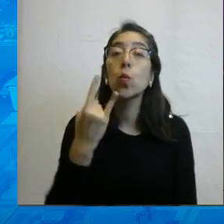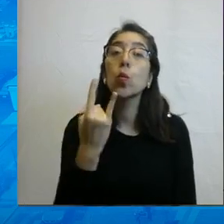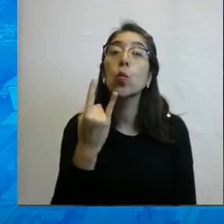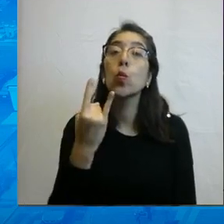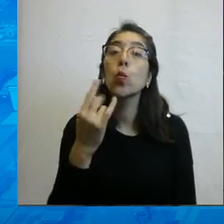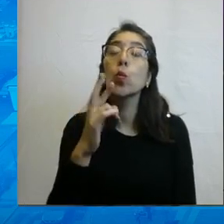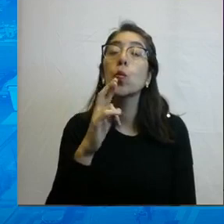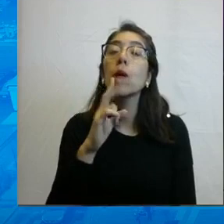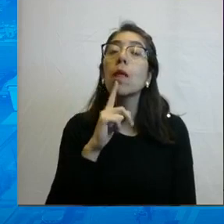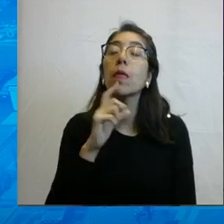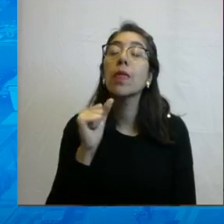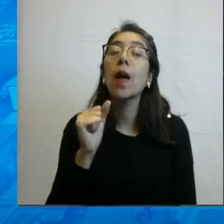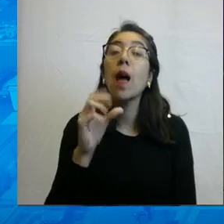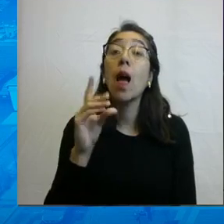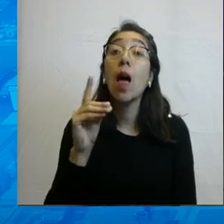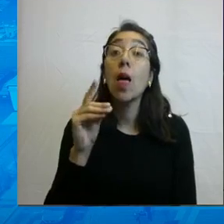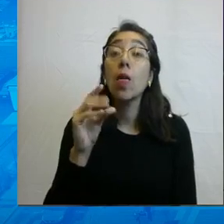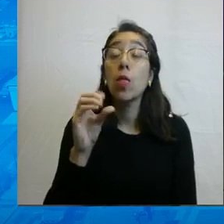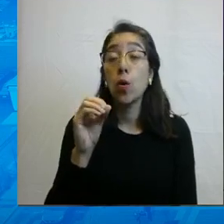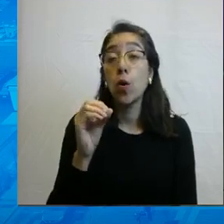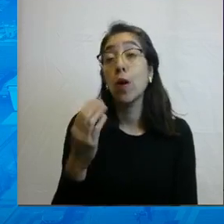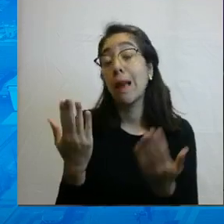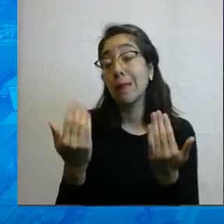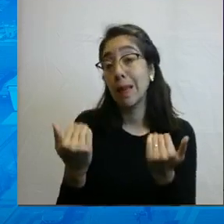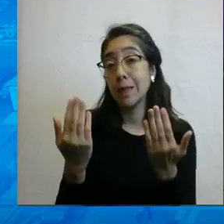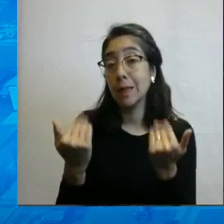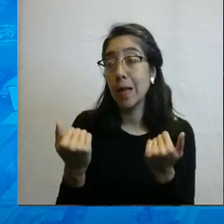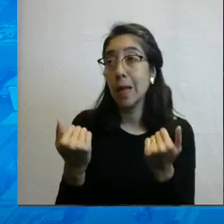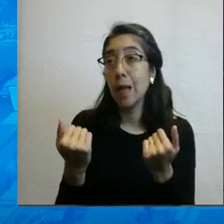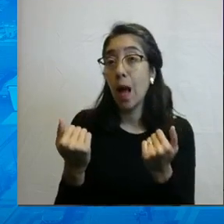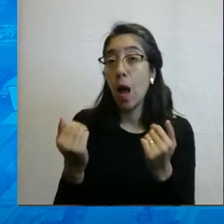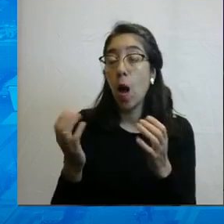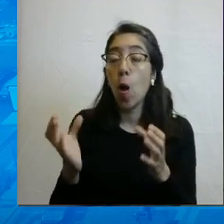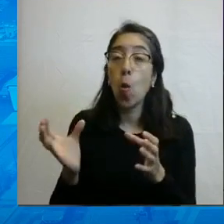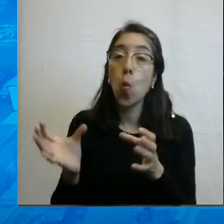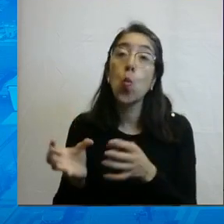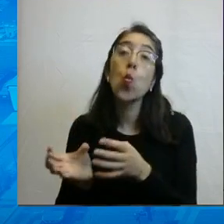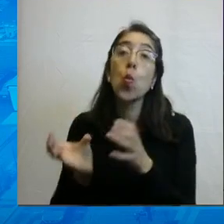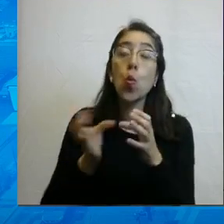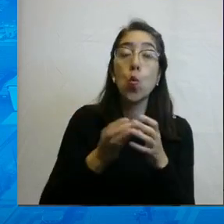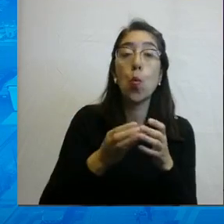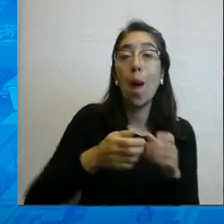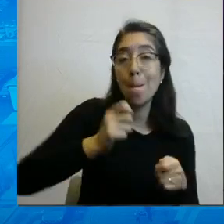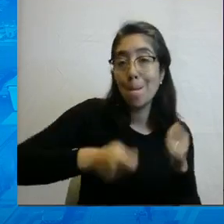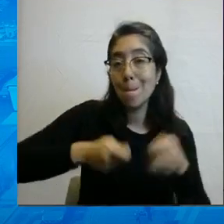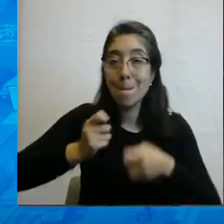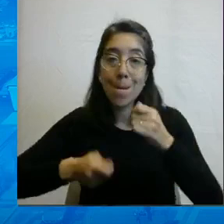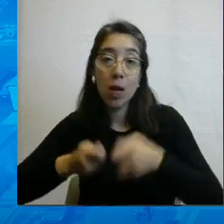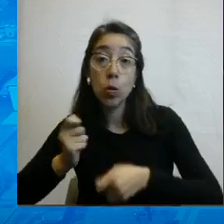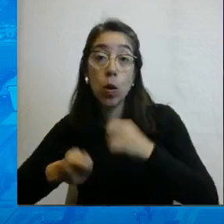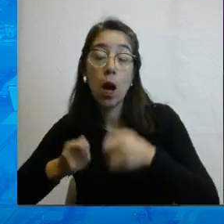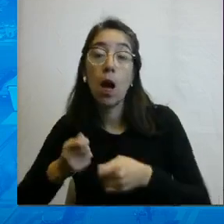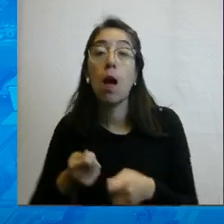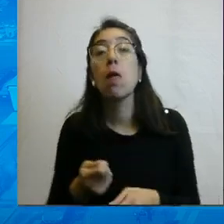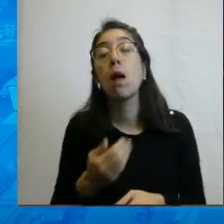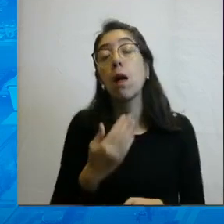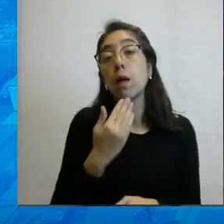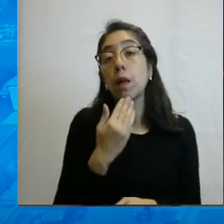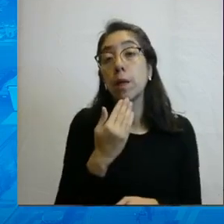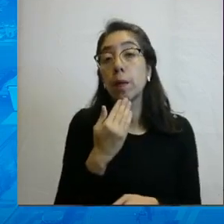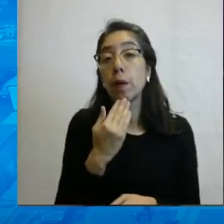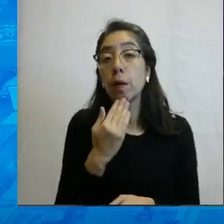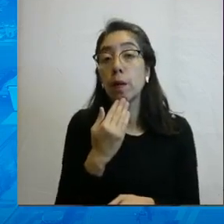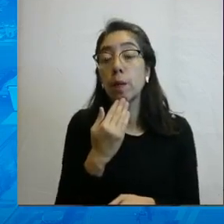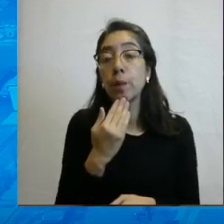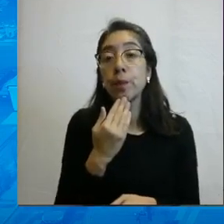mejor con un tallerista en greda. Así que ahí le dejamos a la administración esta solicitud. Y por último me sumo